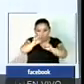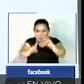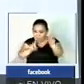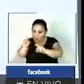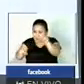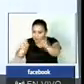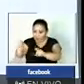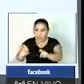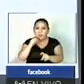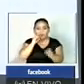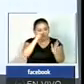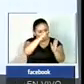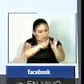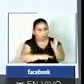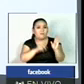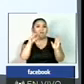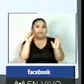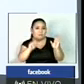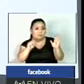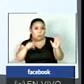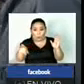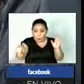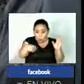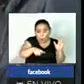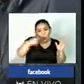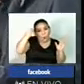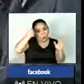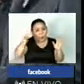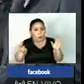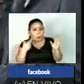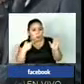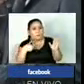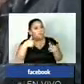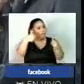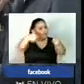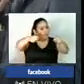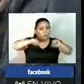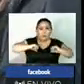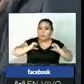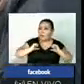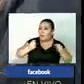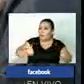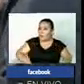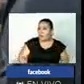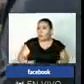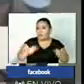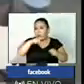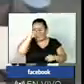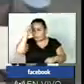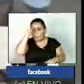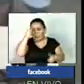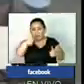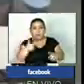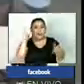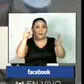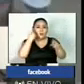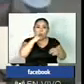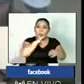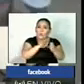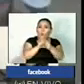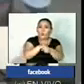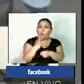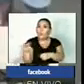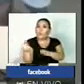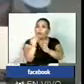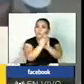pública, avala cómo las autoridades de gobierno han manejado hasta hoy la crisis del COVID-19. Le da una